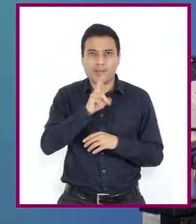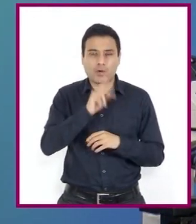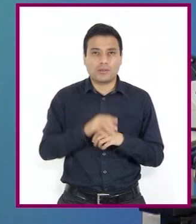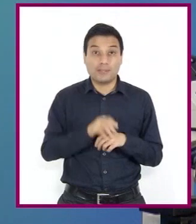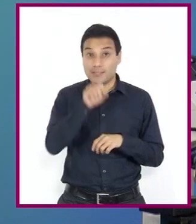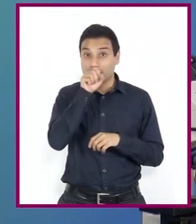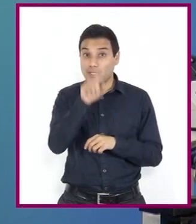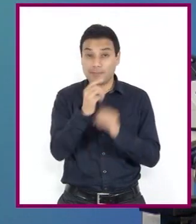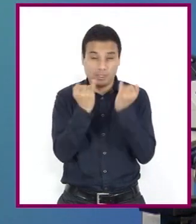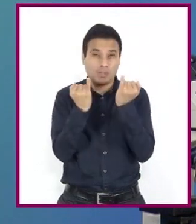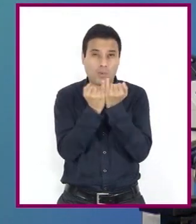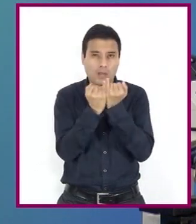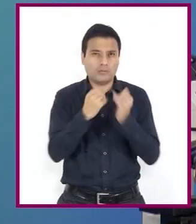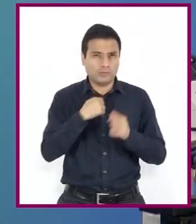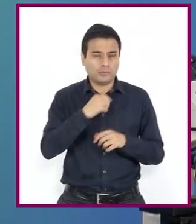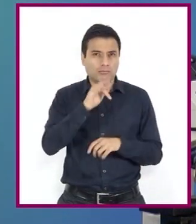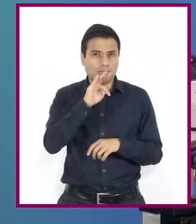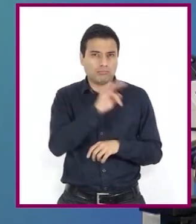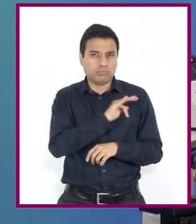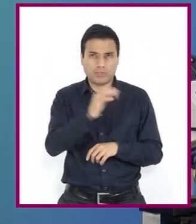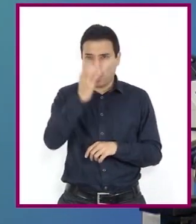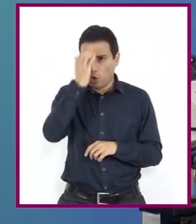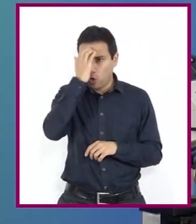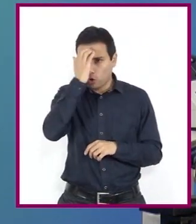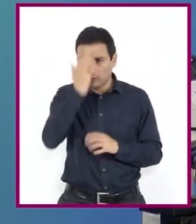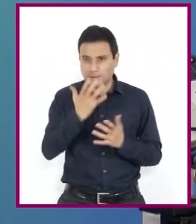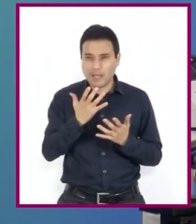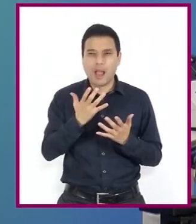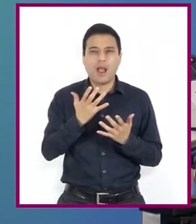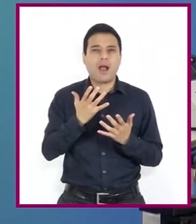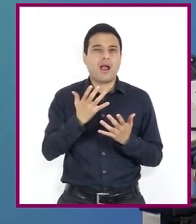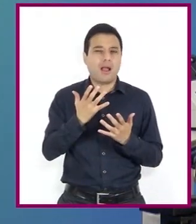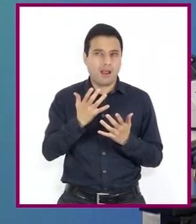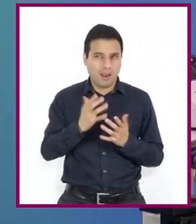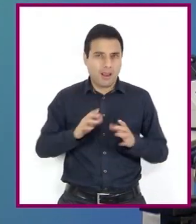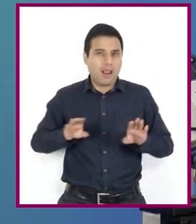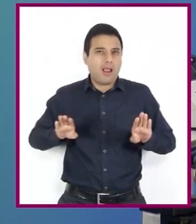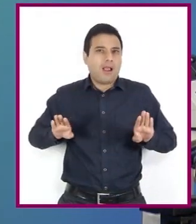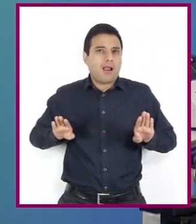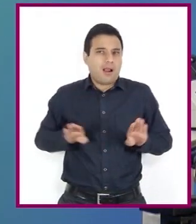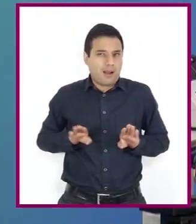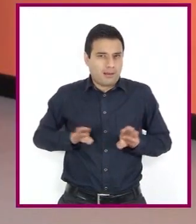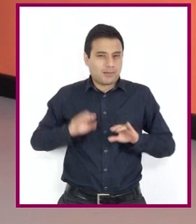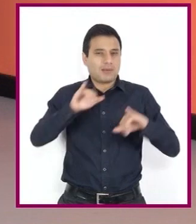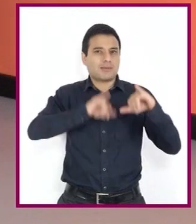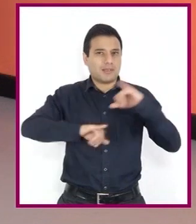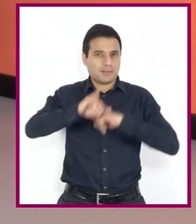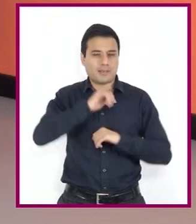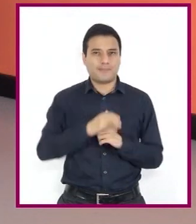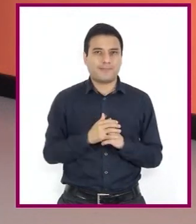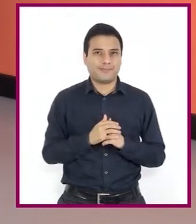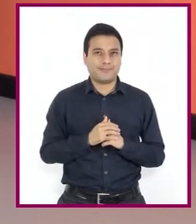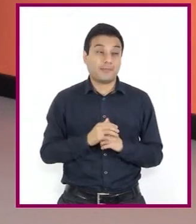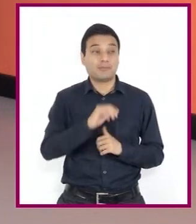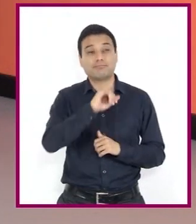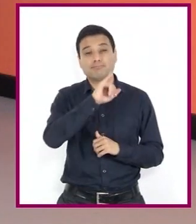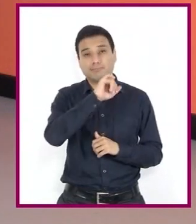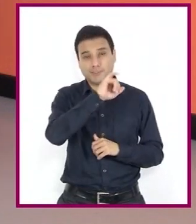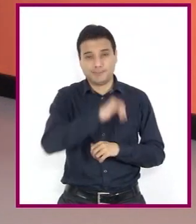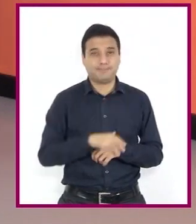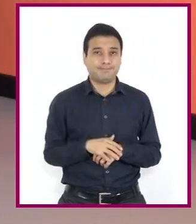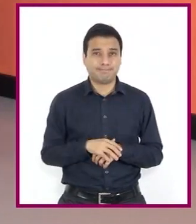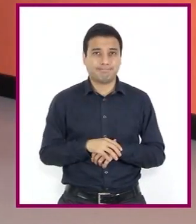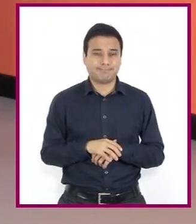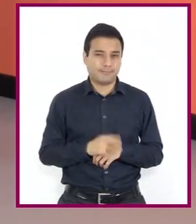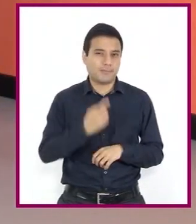permite identificar claramente algunos atributos sobre la construcción de la ciencia. Por supuesto, ya